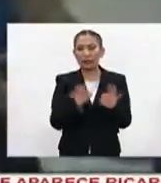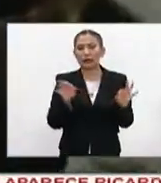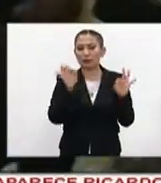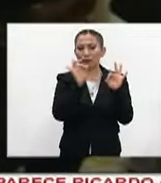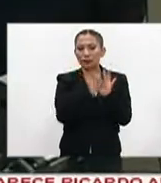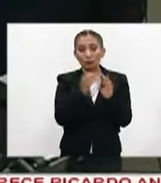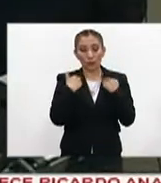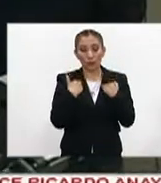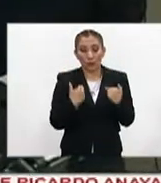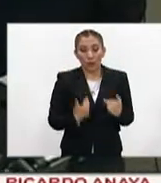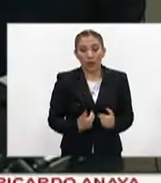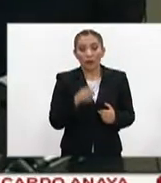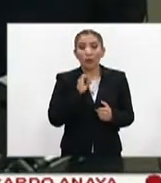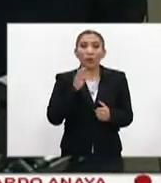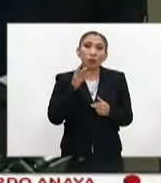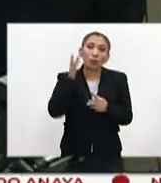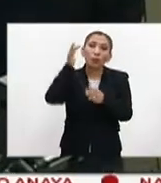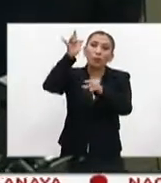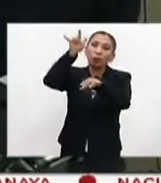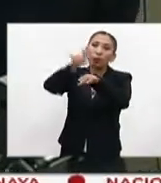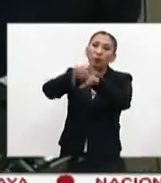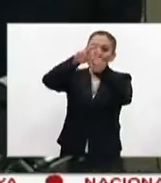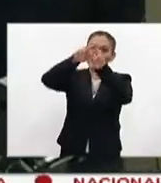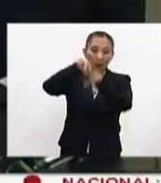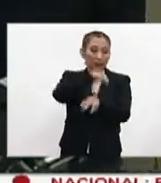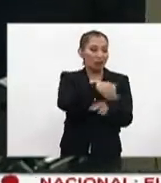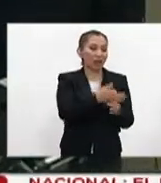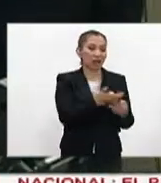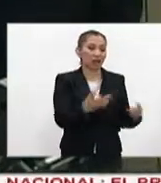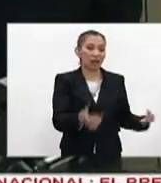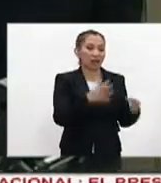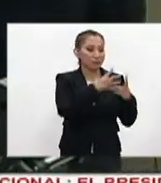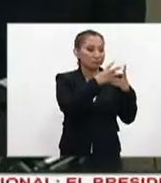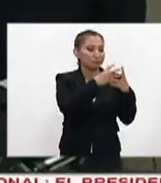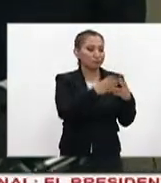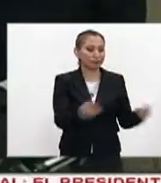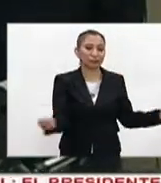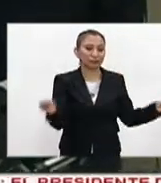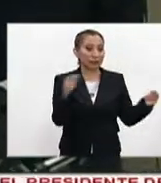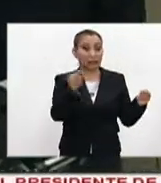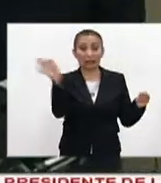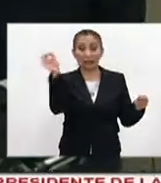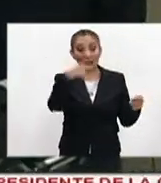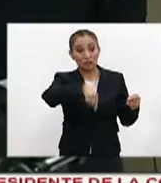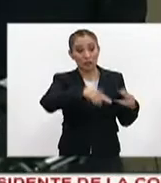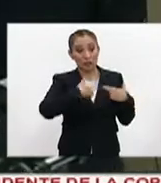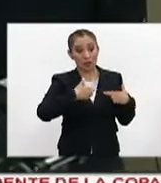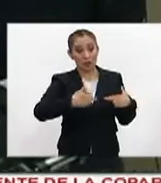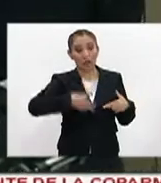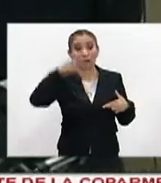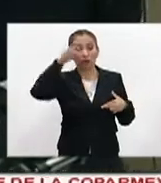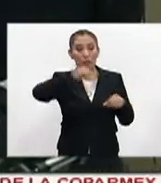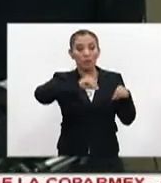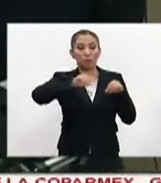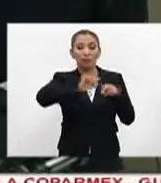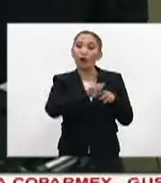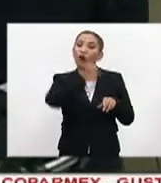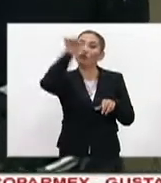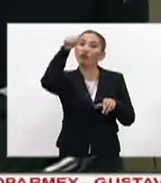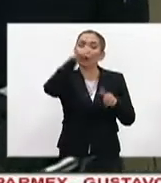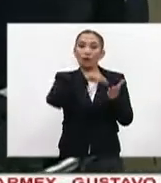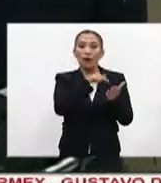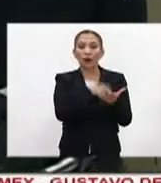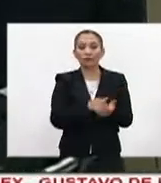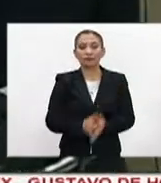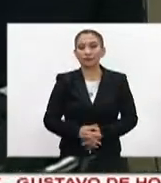importante que la humanidad llegara a las estrellas porque eventualmente la Tierra no va a existir, y si queremos tener un futuro, pues tenemos que movernos fuera del planeta.